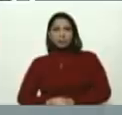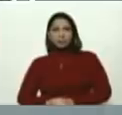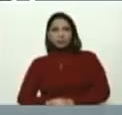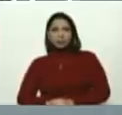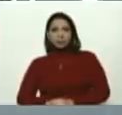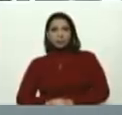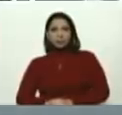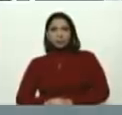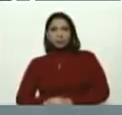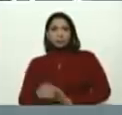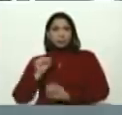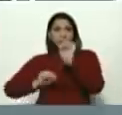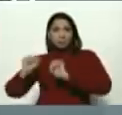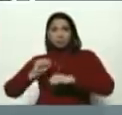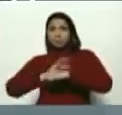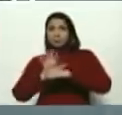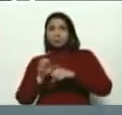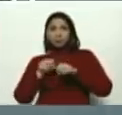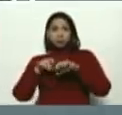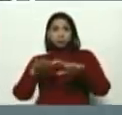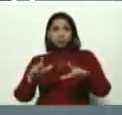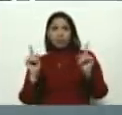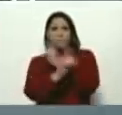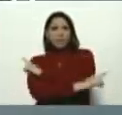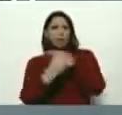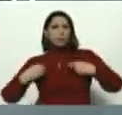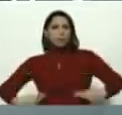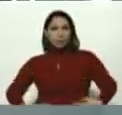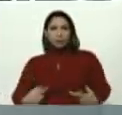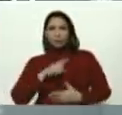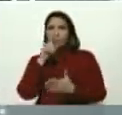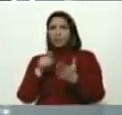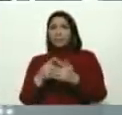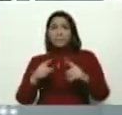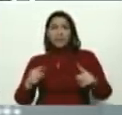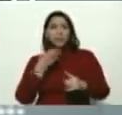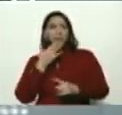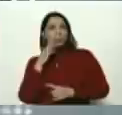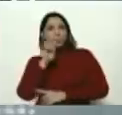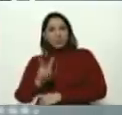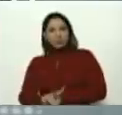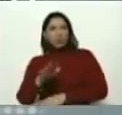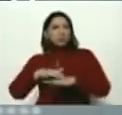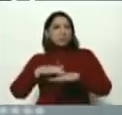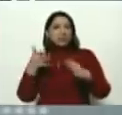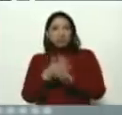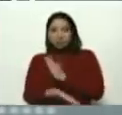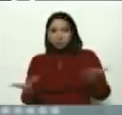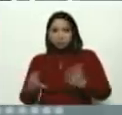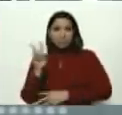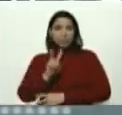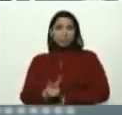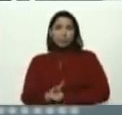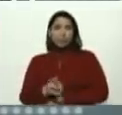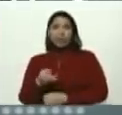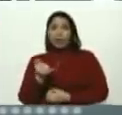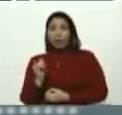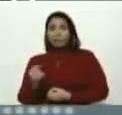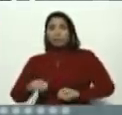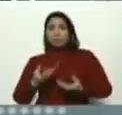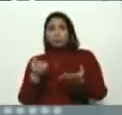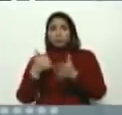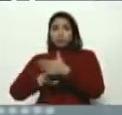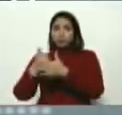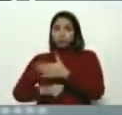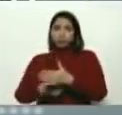esta pandemia que ha cambiado la humanidad entera. Pero en el caso de Venezuela, Venezuela está dando una batalla